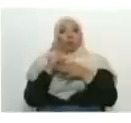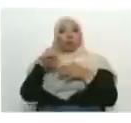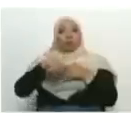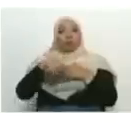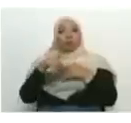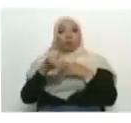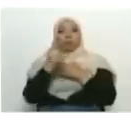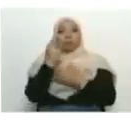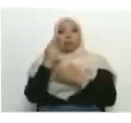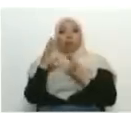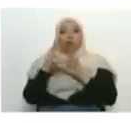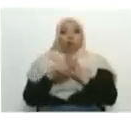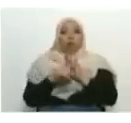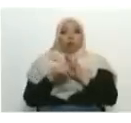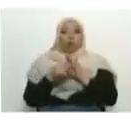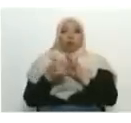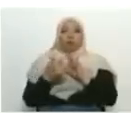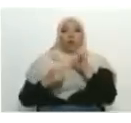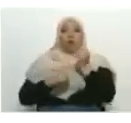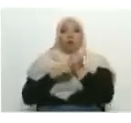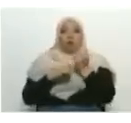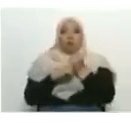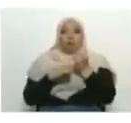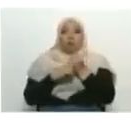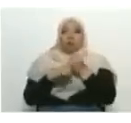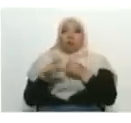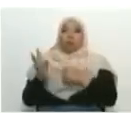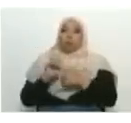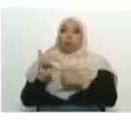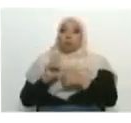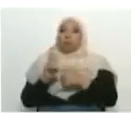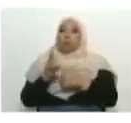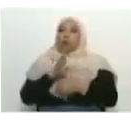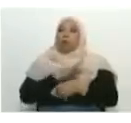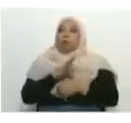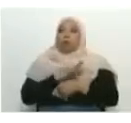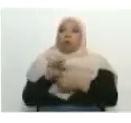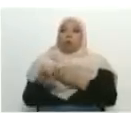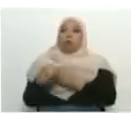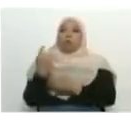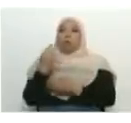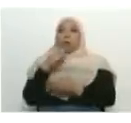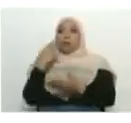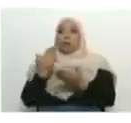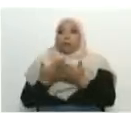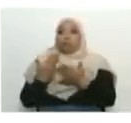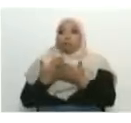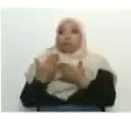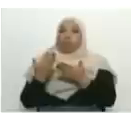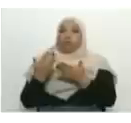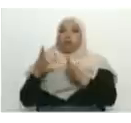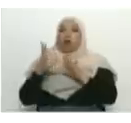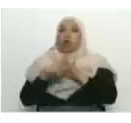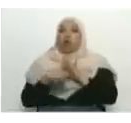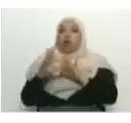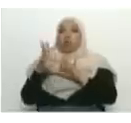estafa, extorsión, cooperador inmediato en peculado impropio y falsa atestación,